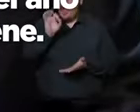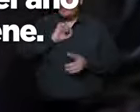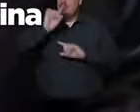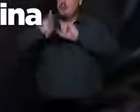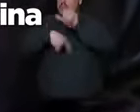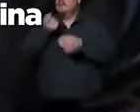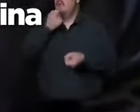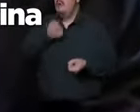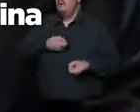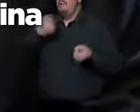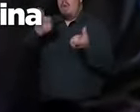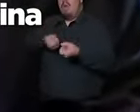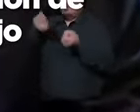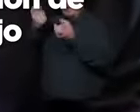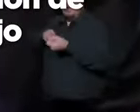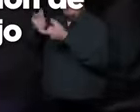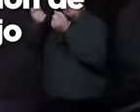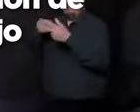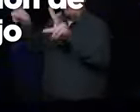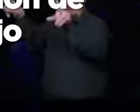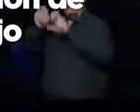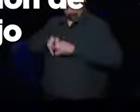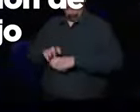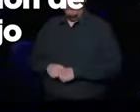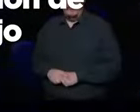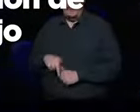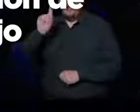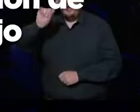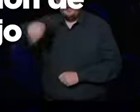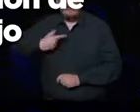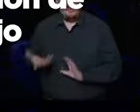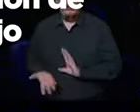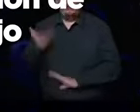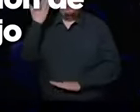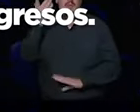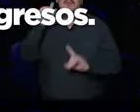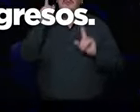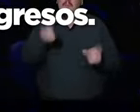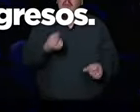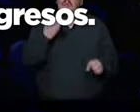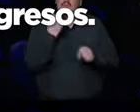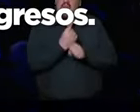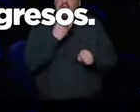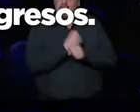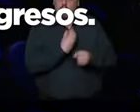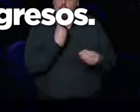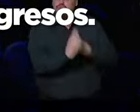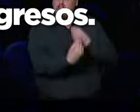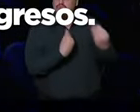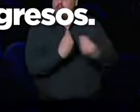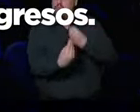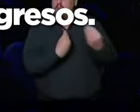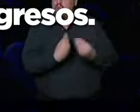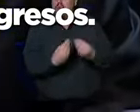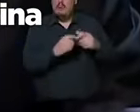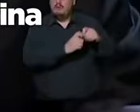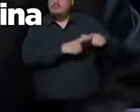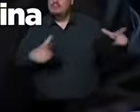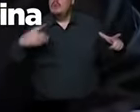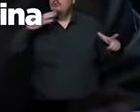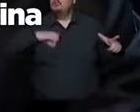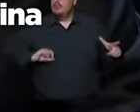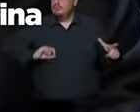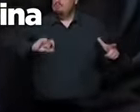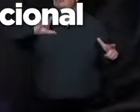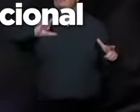viene la salida de Argentina es con la construcción de trabajo sobre la base de mejores ingresos la